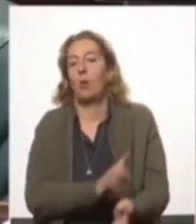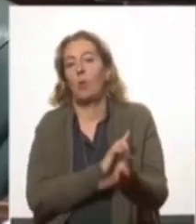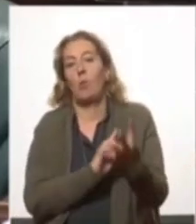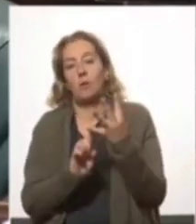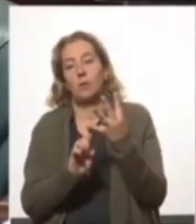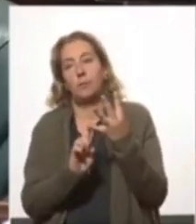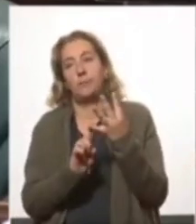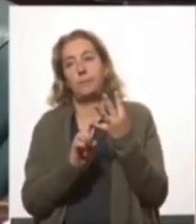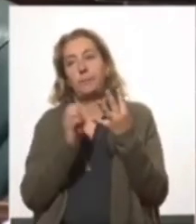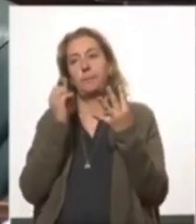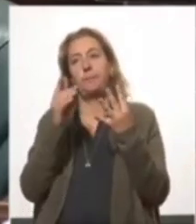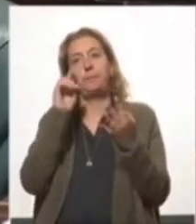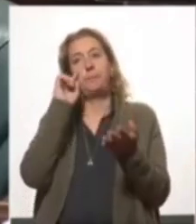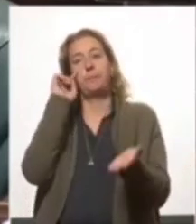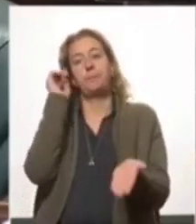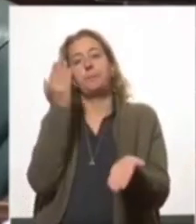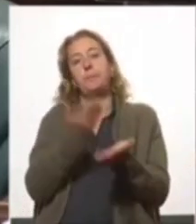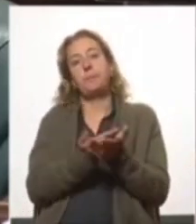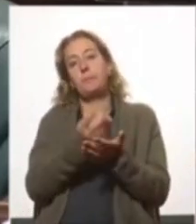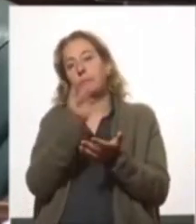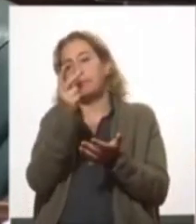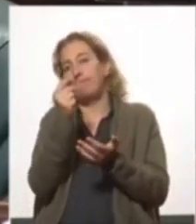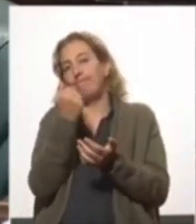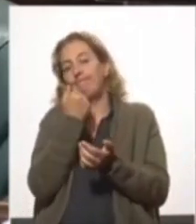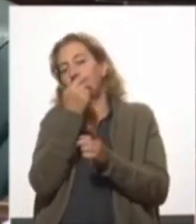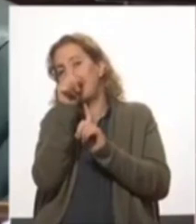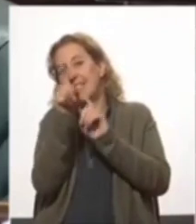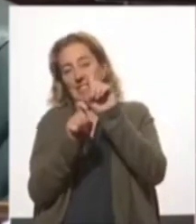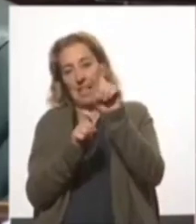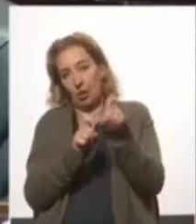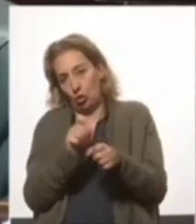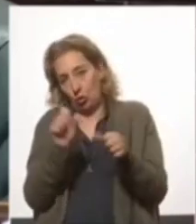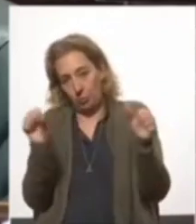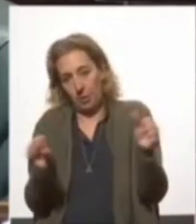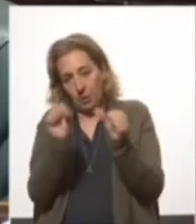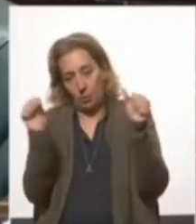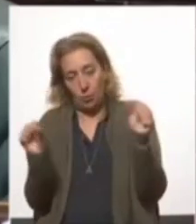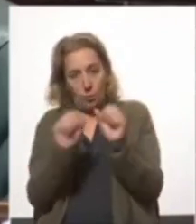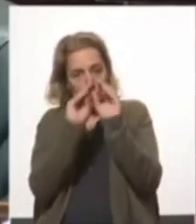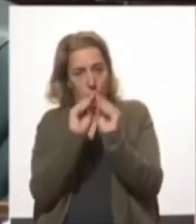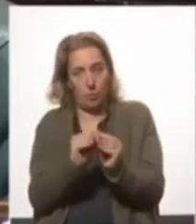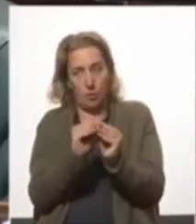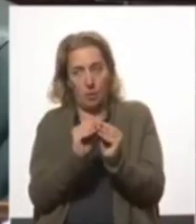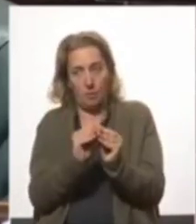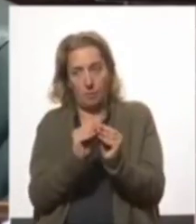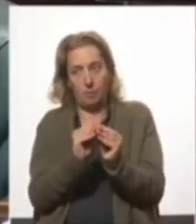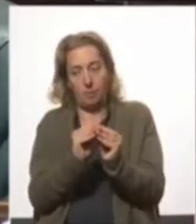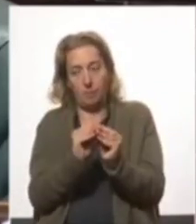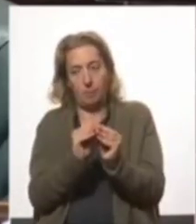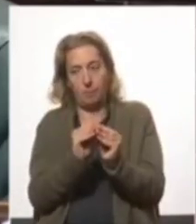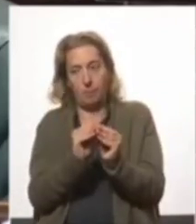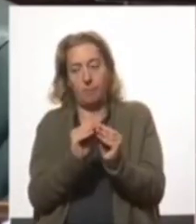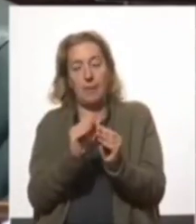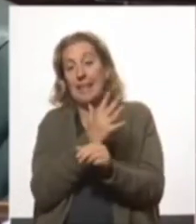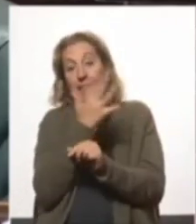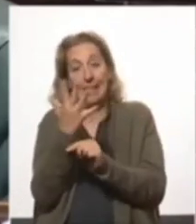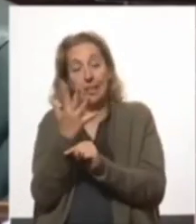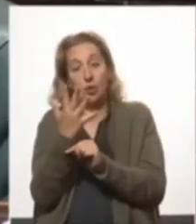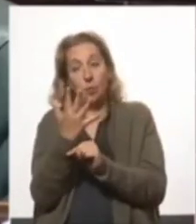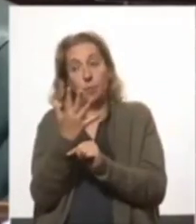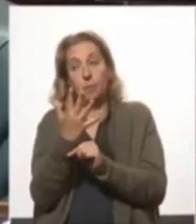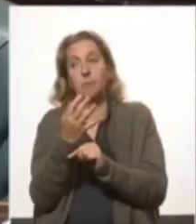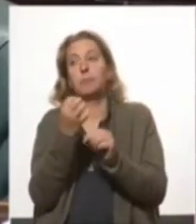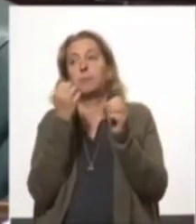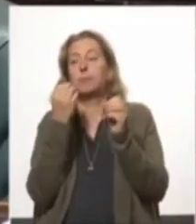lugar, porque plantea montos inciertos para la ejecución presupuestal. En quinto lugar,